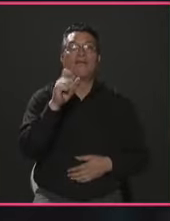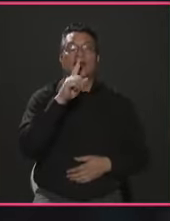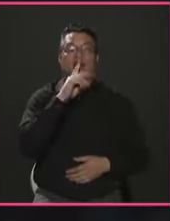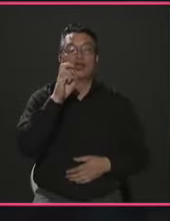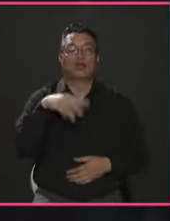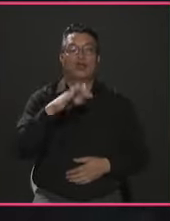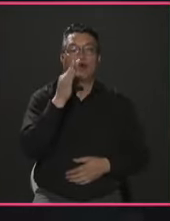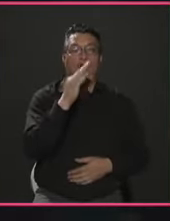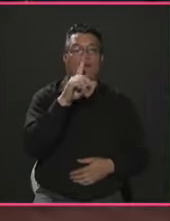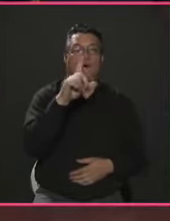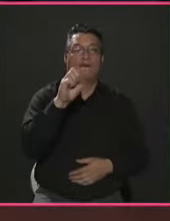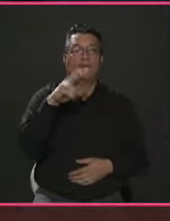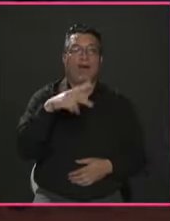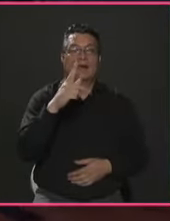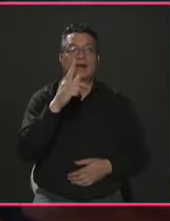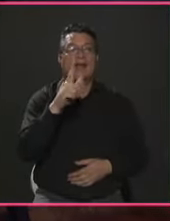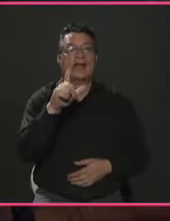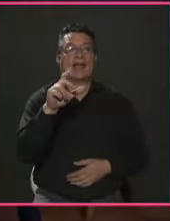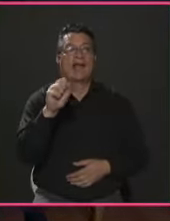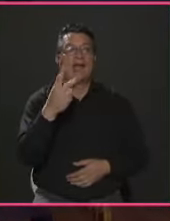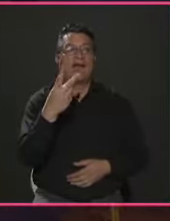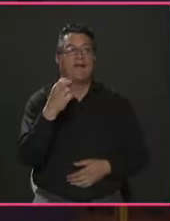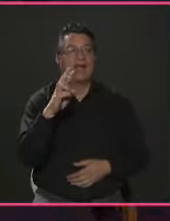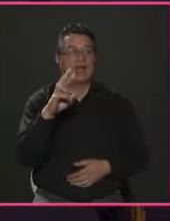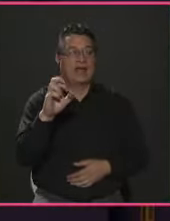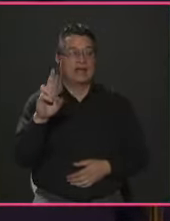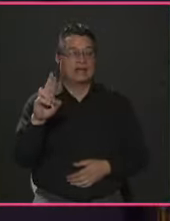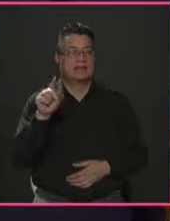tamb canciller bienvenido